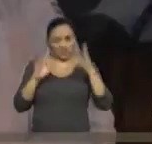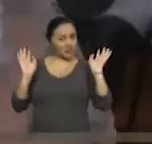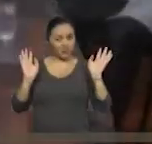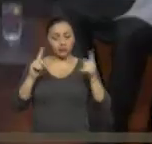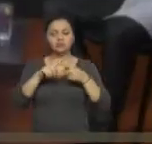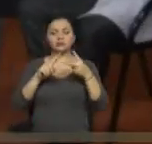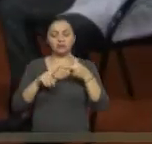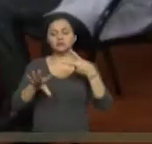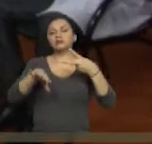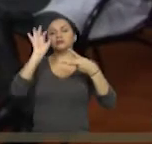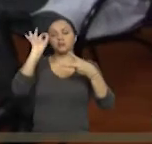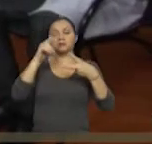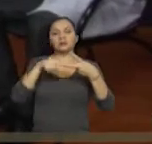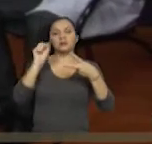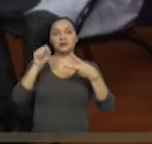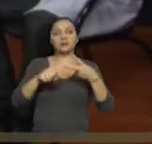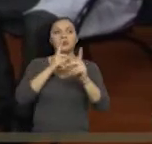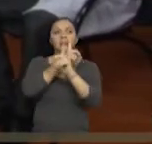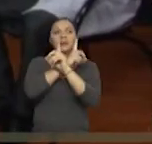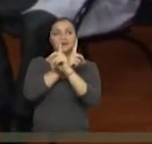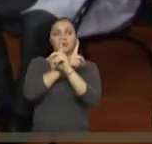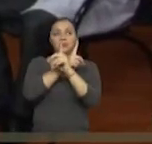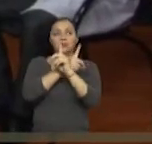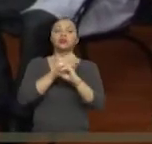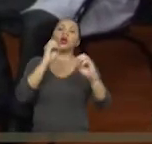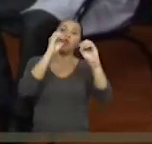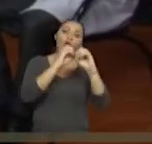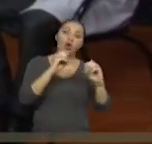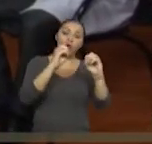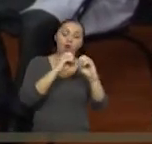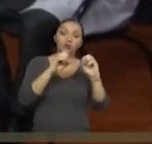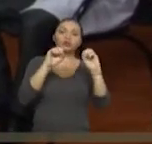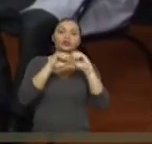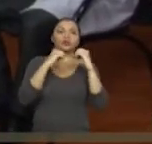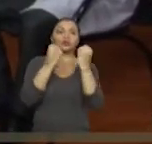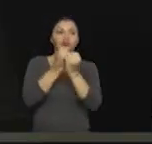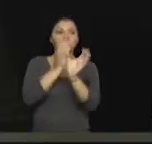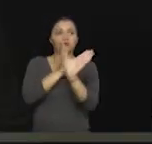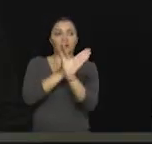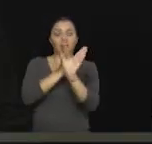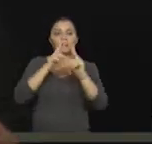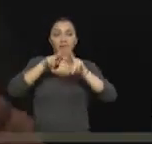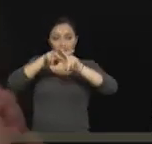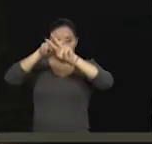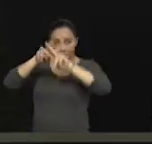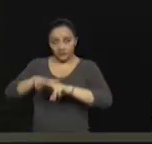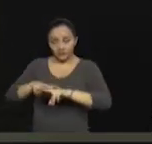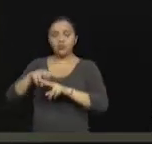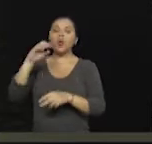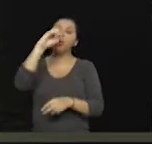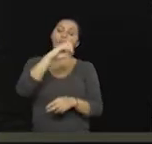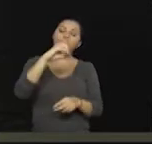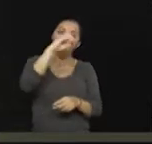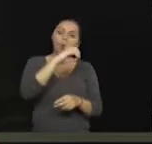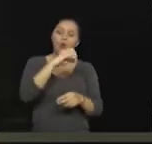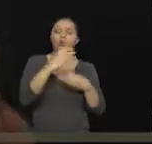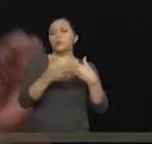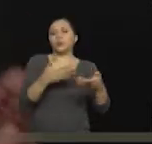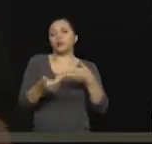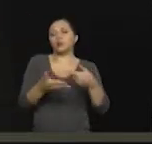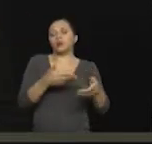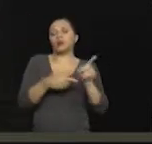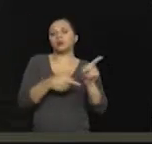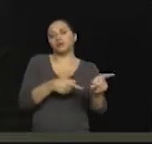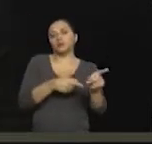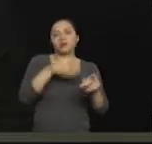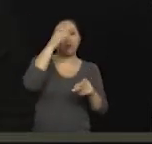se pueden identificar diagnósticos de discapacidad intelectual o psicosocial son los que pasan por su revisión, Jorge? ¿O son todos los casos independientes que sean en el ámbito